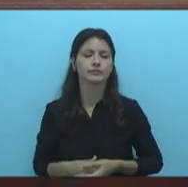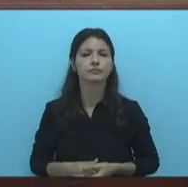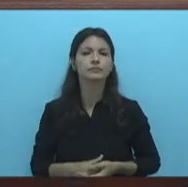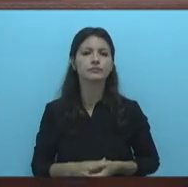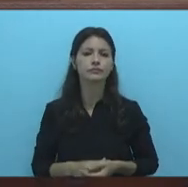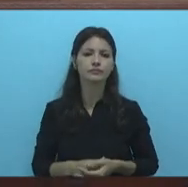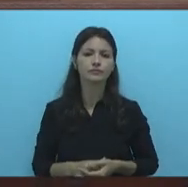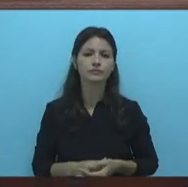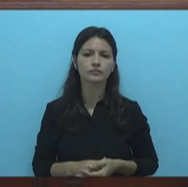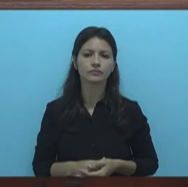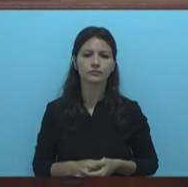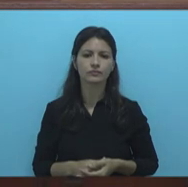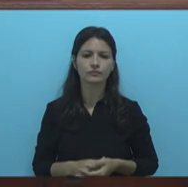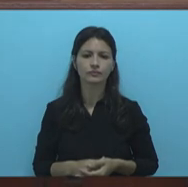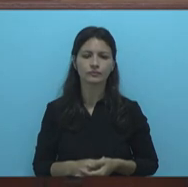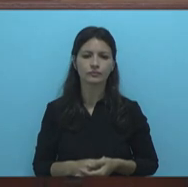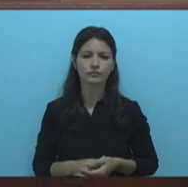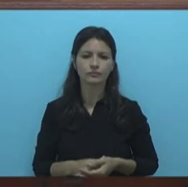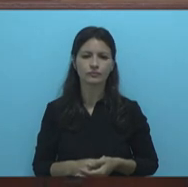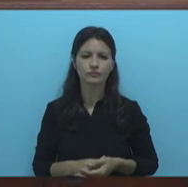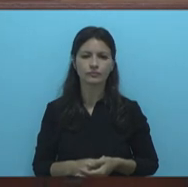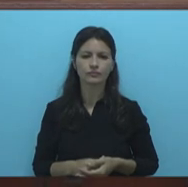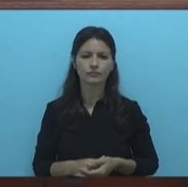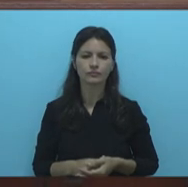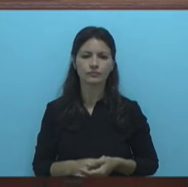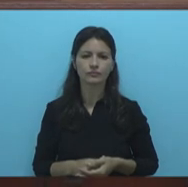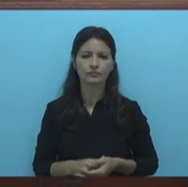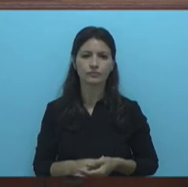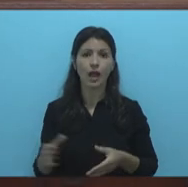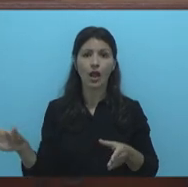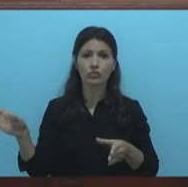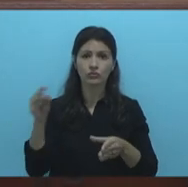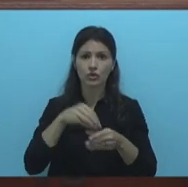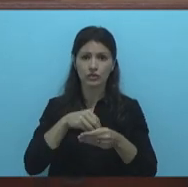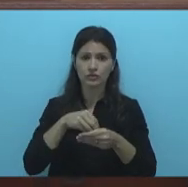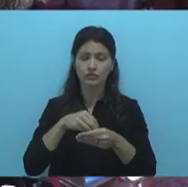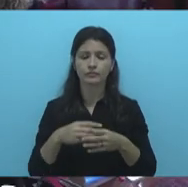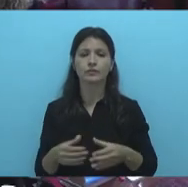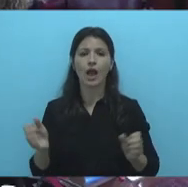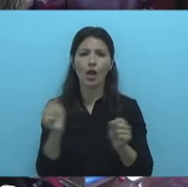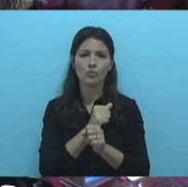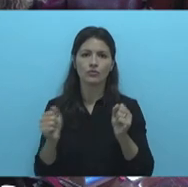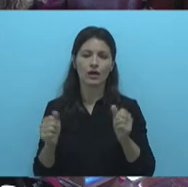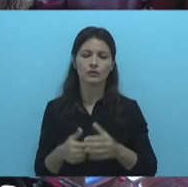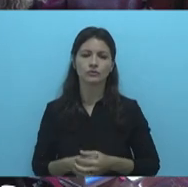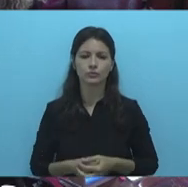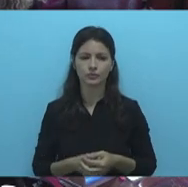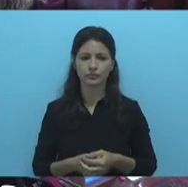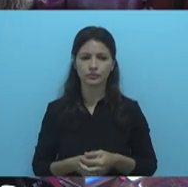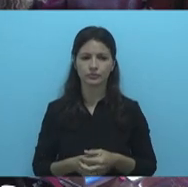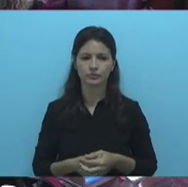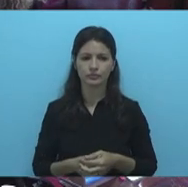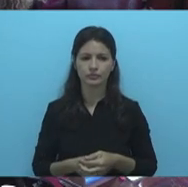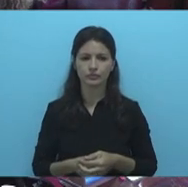el diputado Cándido para el asunto 36. A votación. Resultan aprobados los proyectos